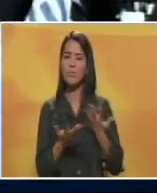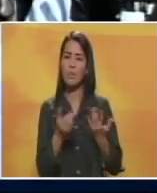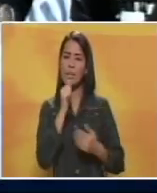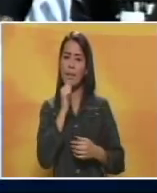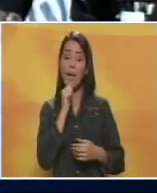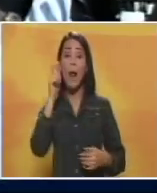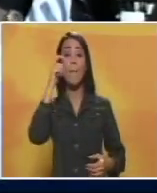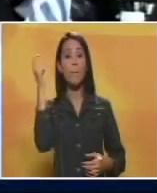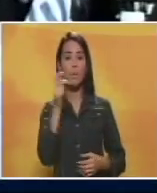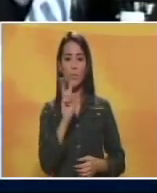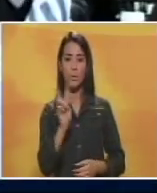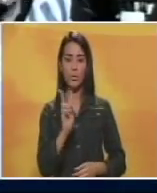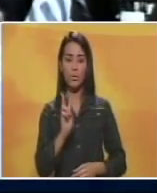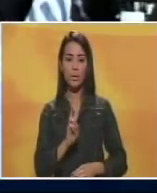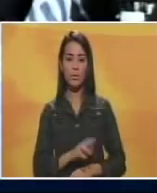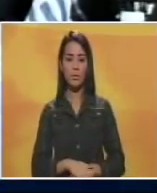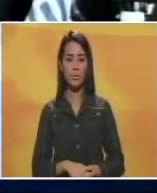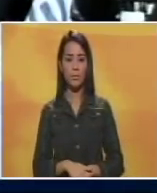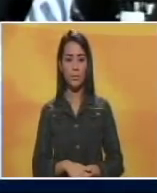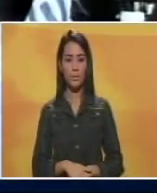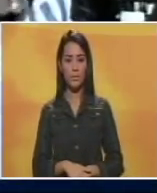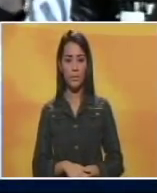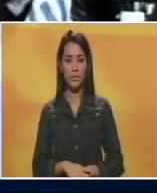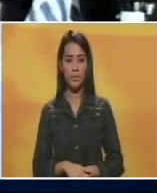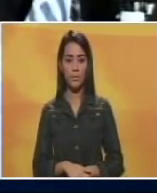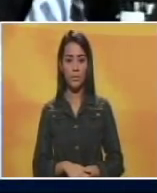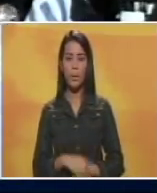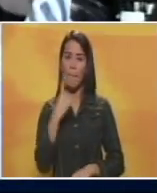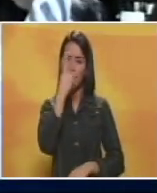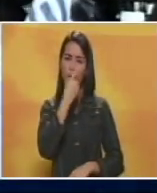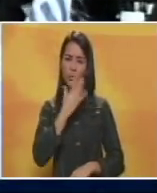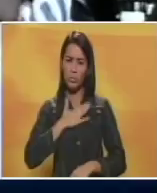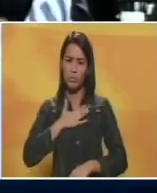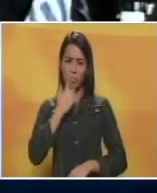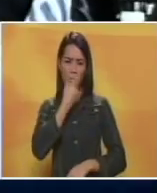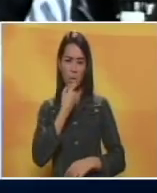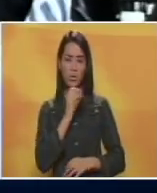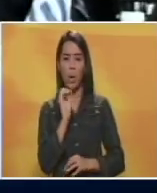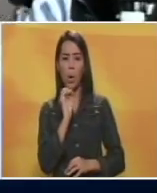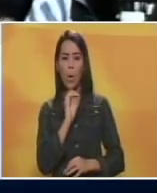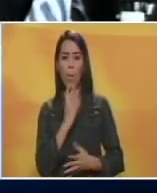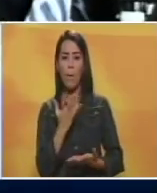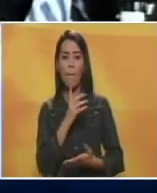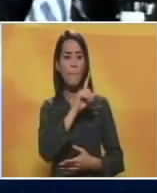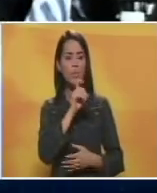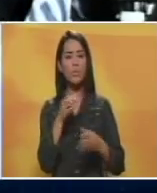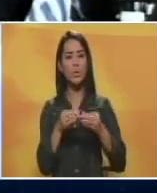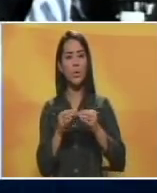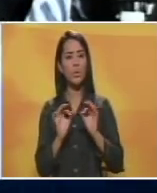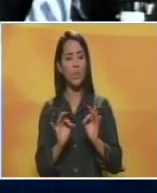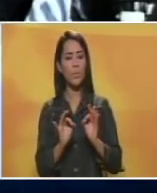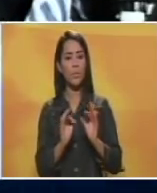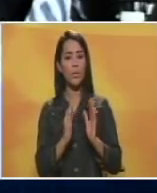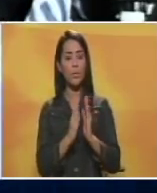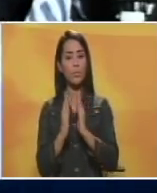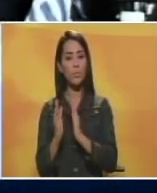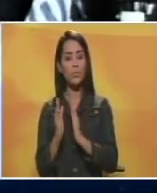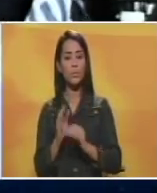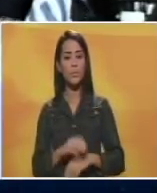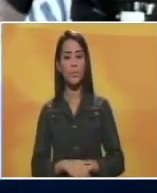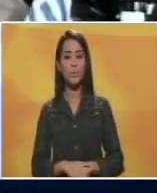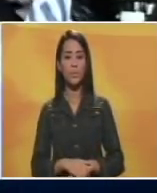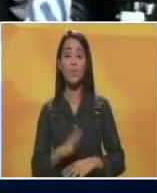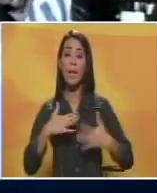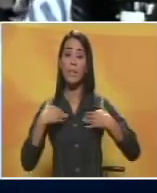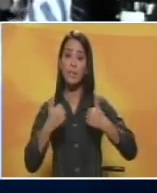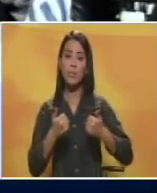menos que al pueblo venezolano. Háganse la pregunta, pregúntenle al equipo de la Organización Panamericana de la